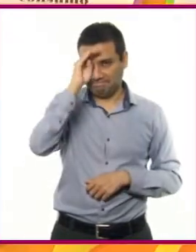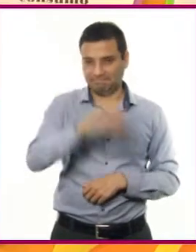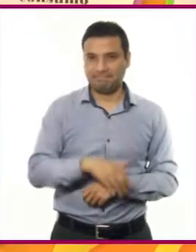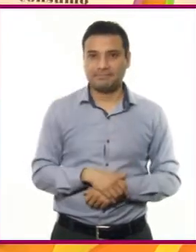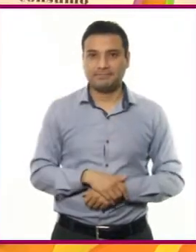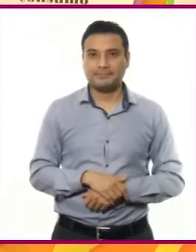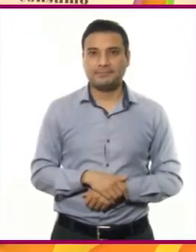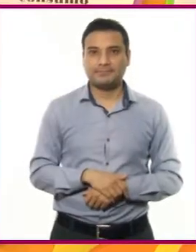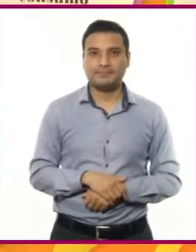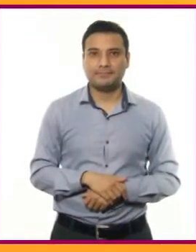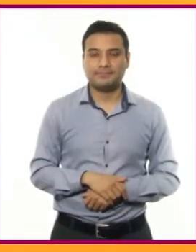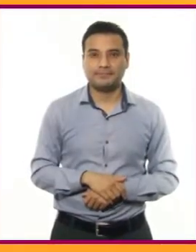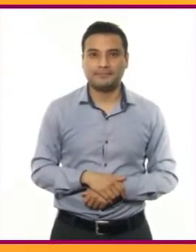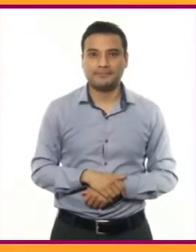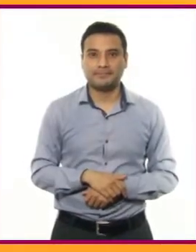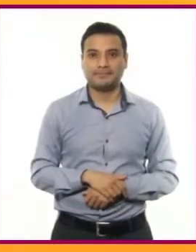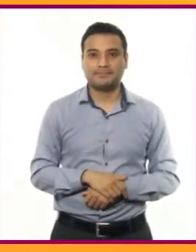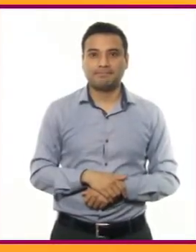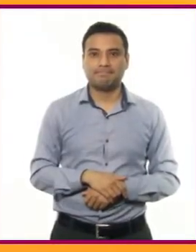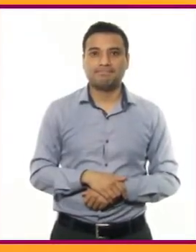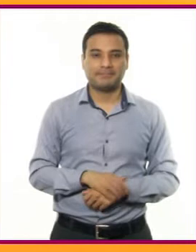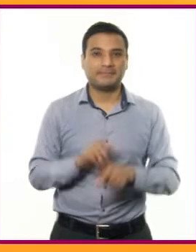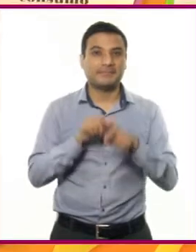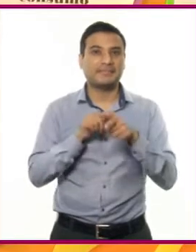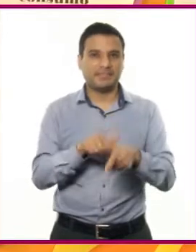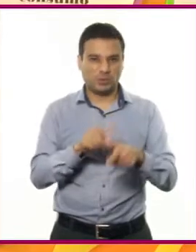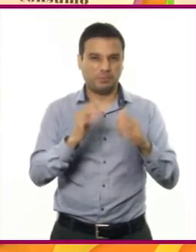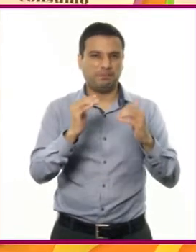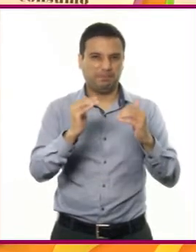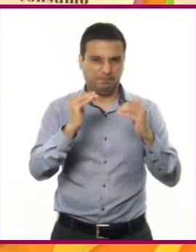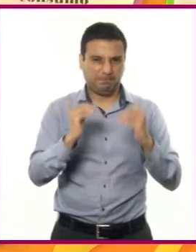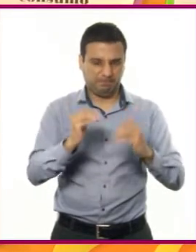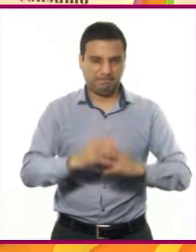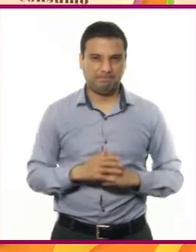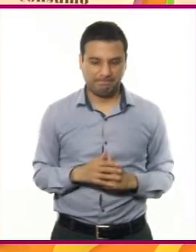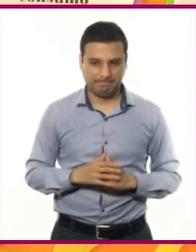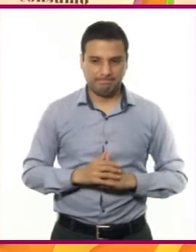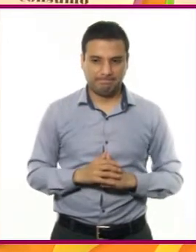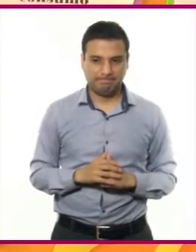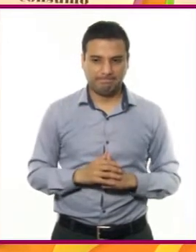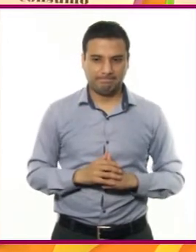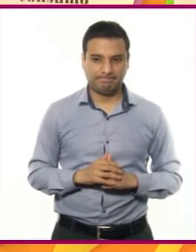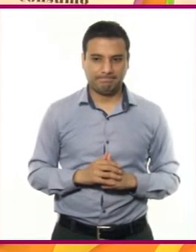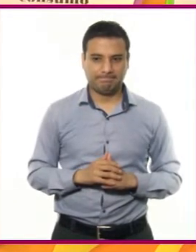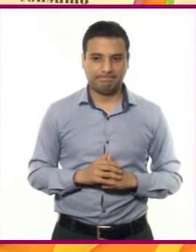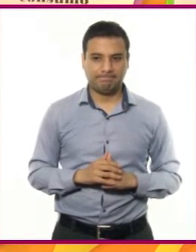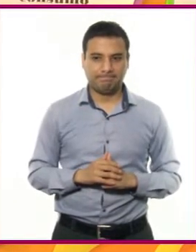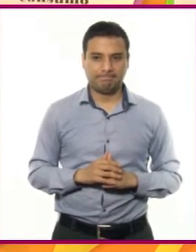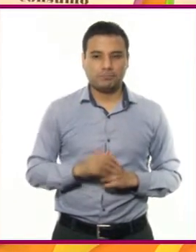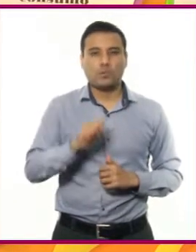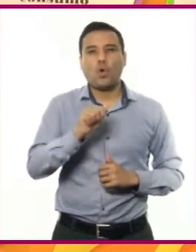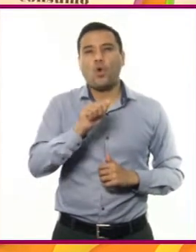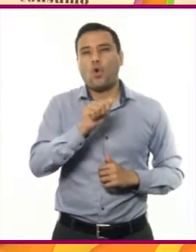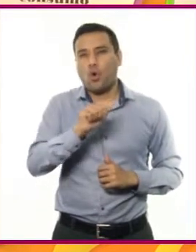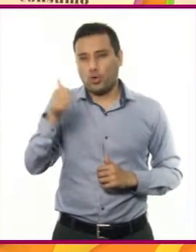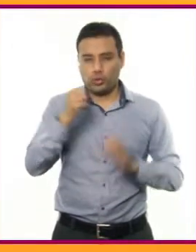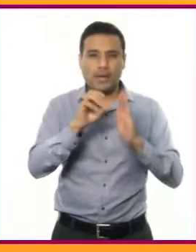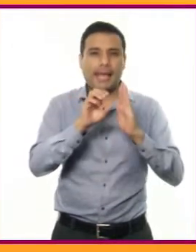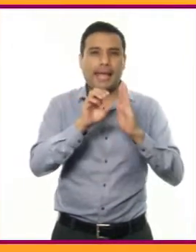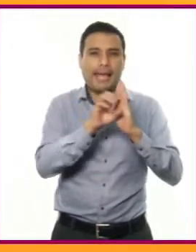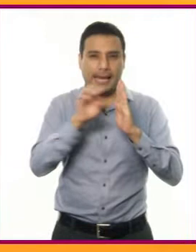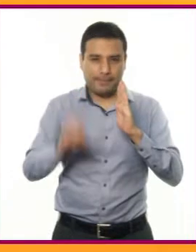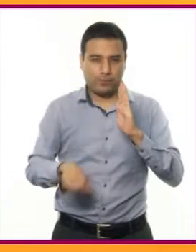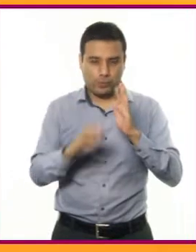tema. Ahora continuemos explicando nuestro mapa mental. Veamos otra de las adicciones que